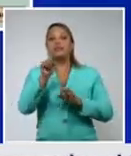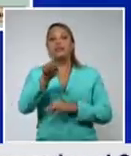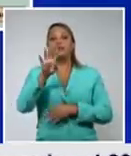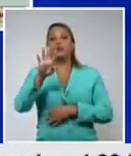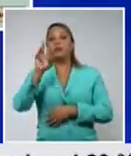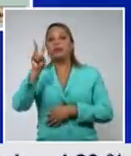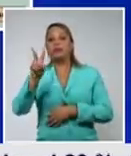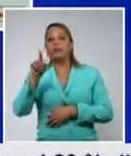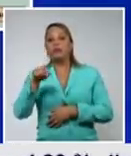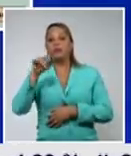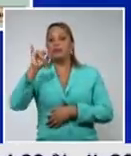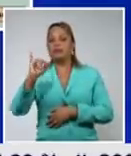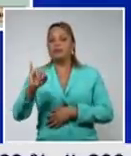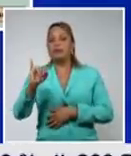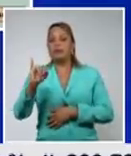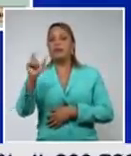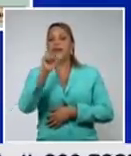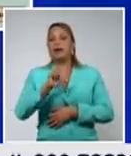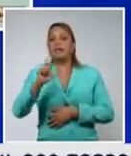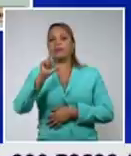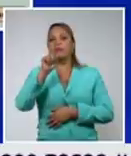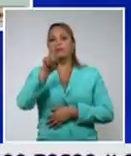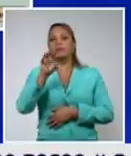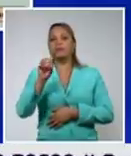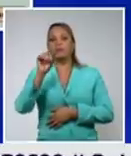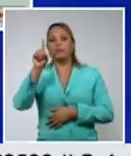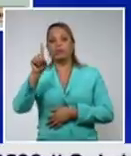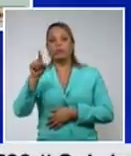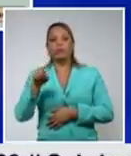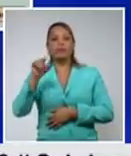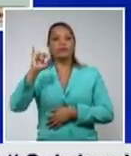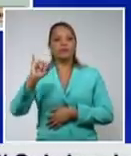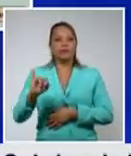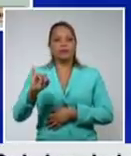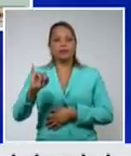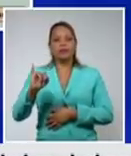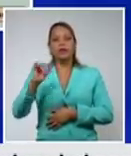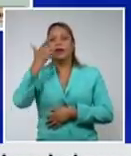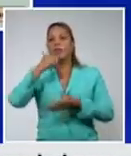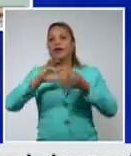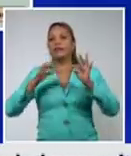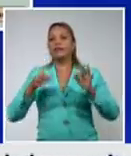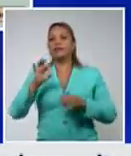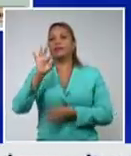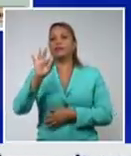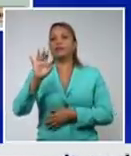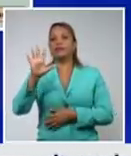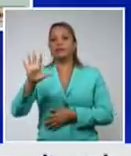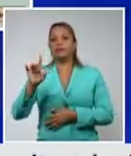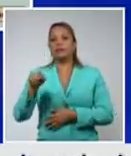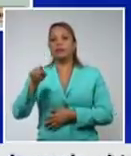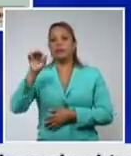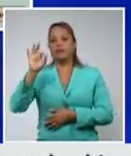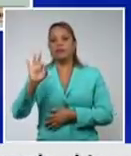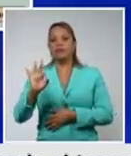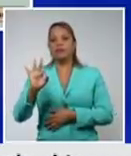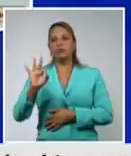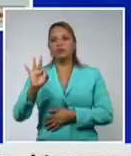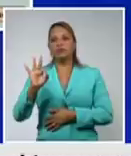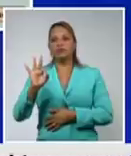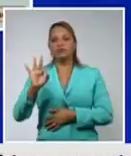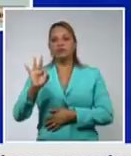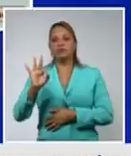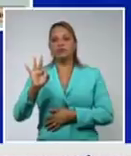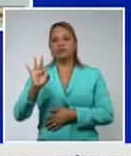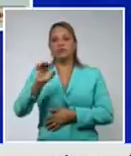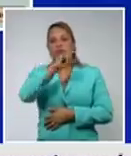142,6. Camagüey, 101,6. Artemisa, 85,8. Santi